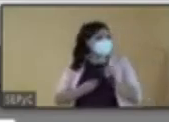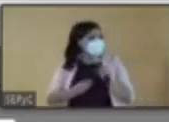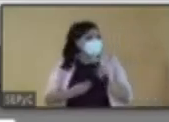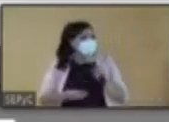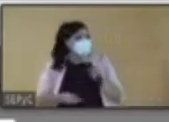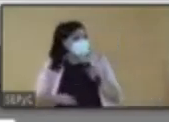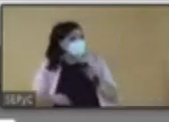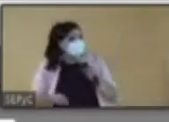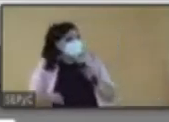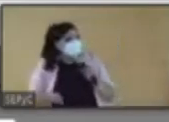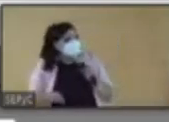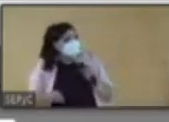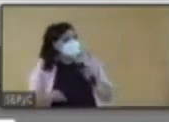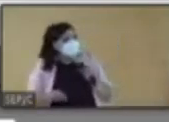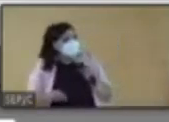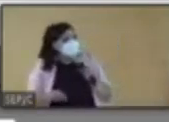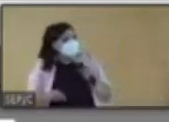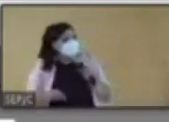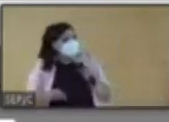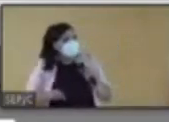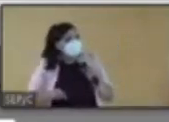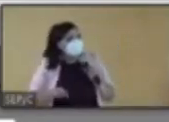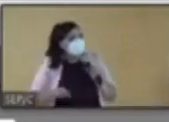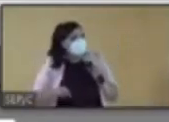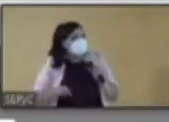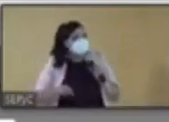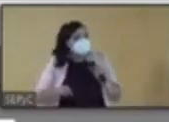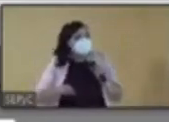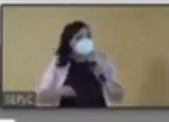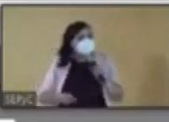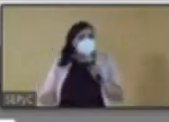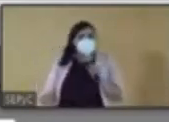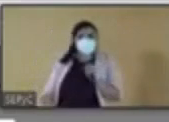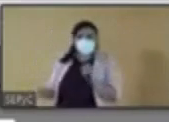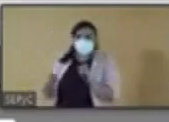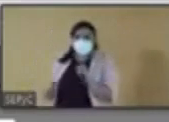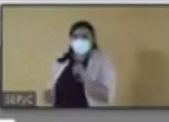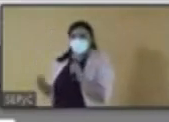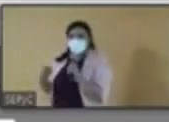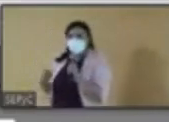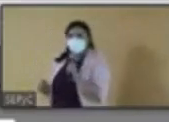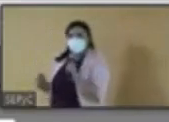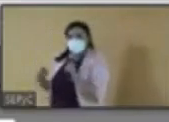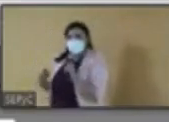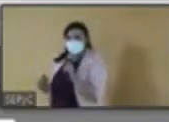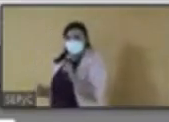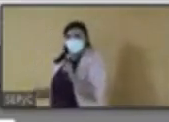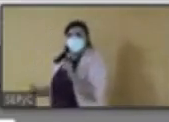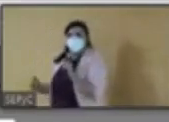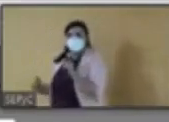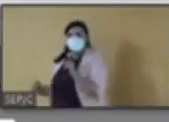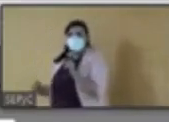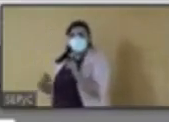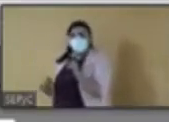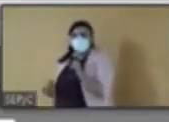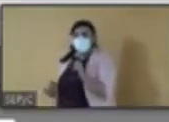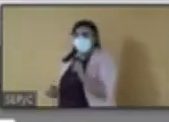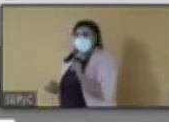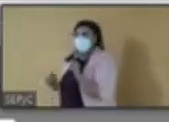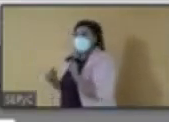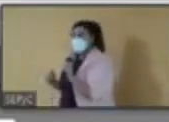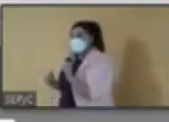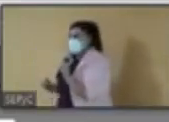de utilizarlos. Y el fideicomisario, que en este caso sería la persona que obtendría al final del cumplimiento de esa